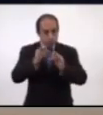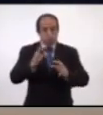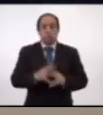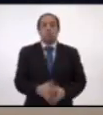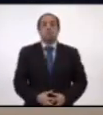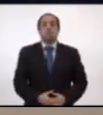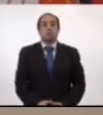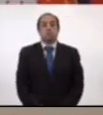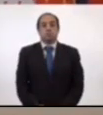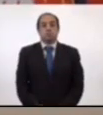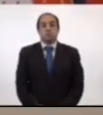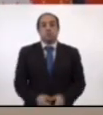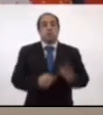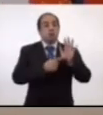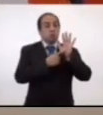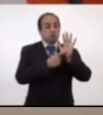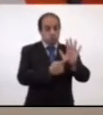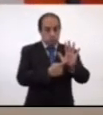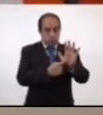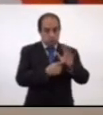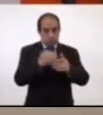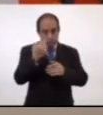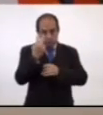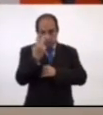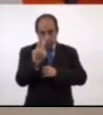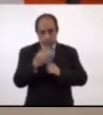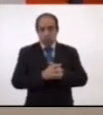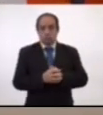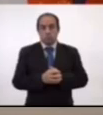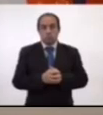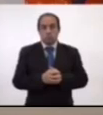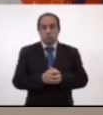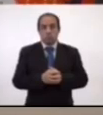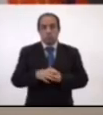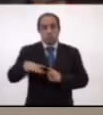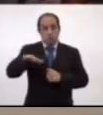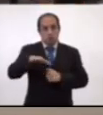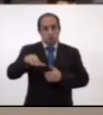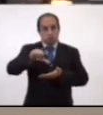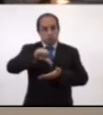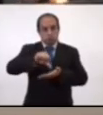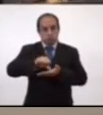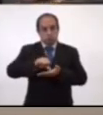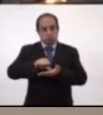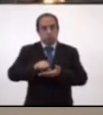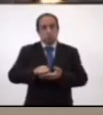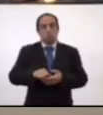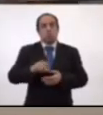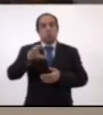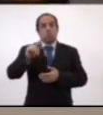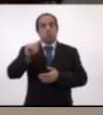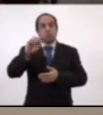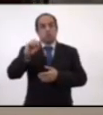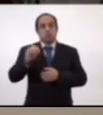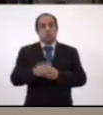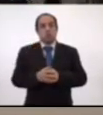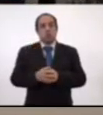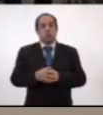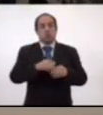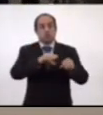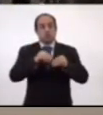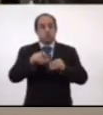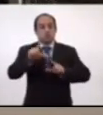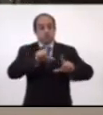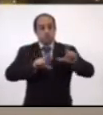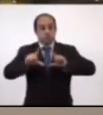forma. Las muestras de los 52 corazones de concretos extraídas por el laboratorio contratado